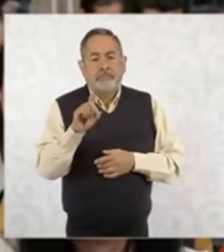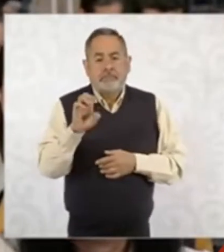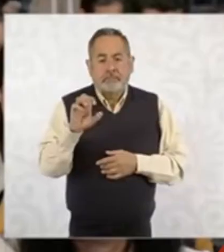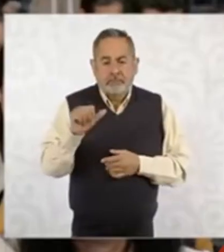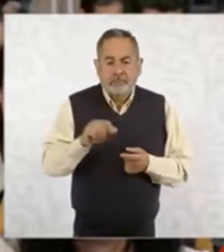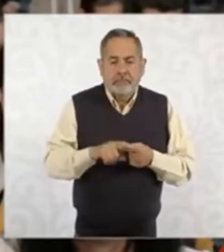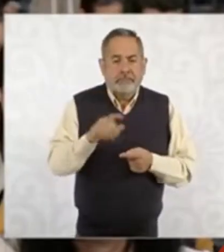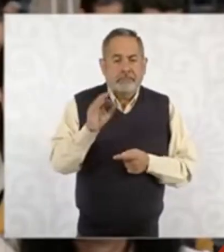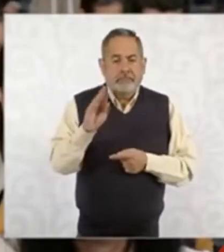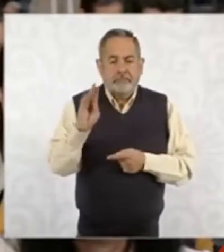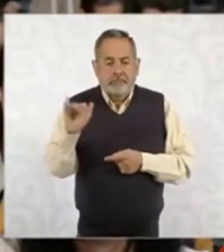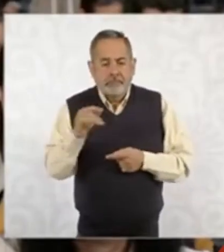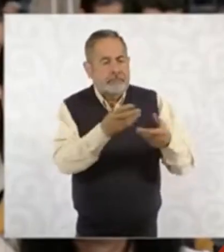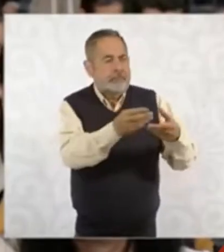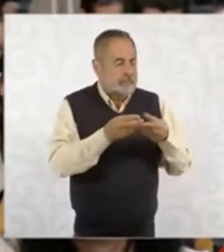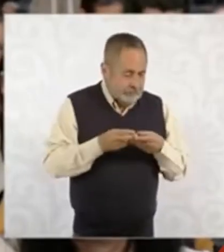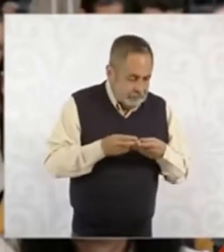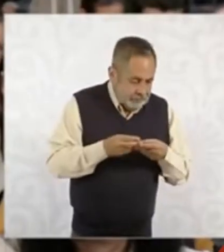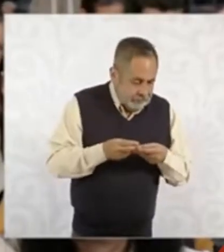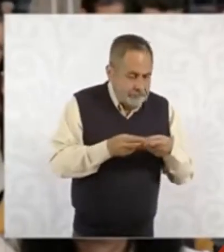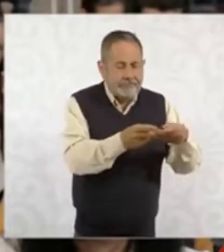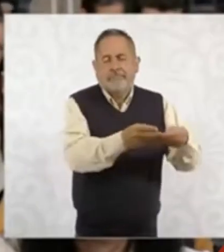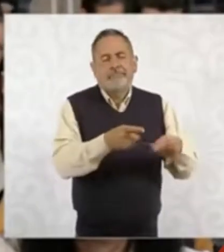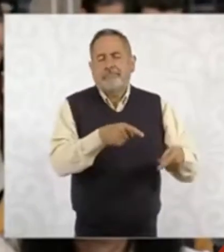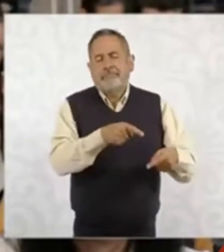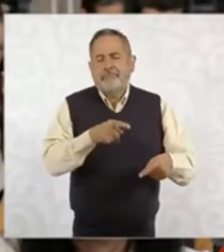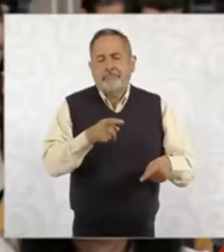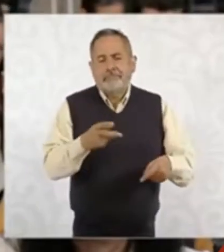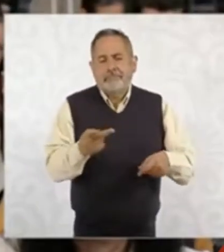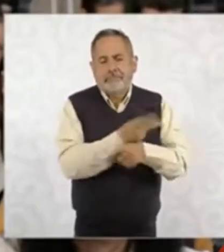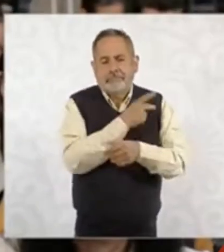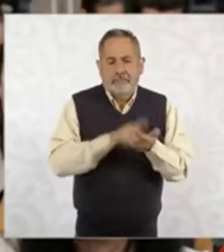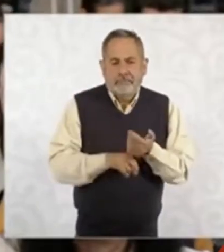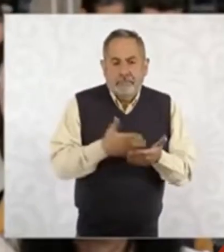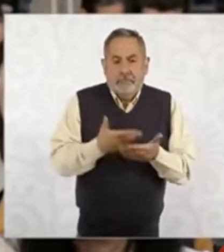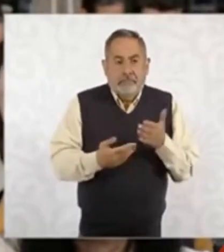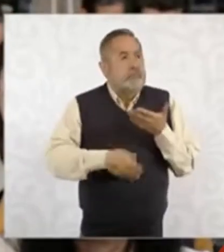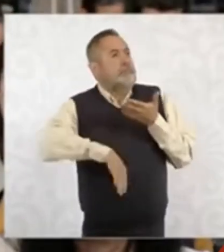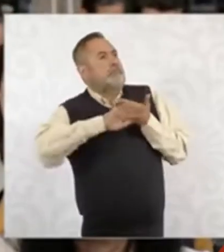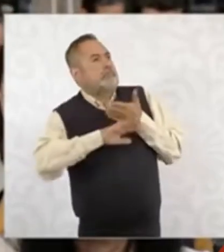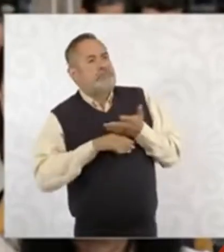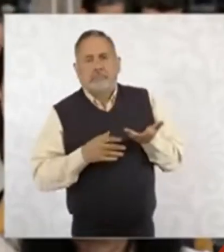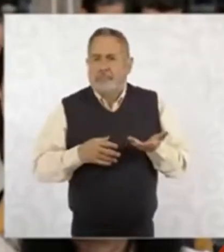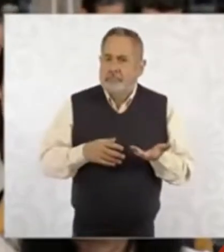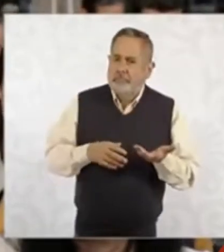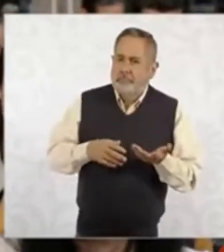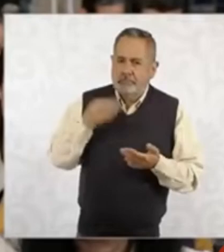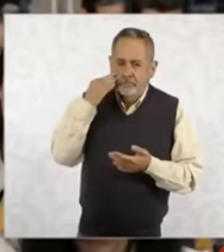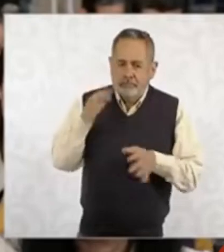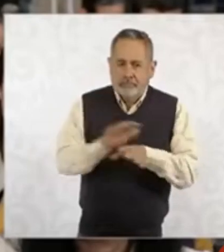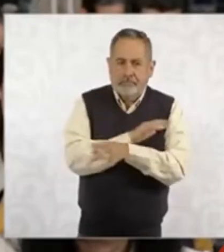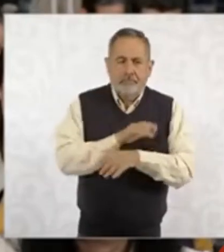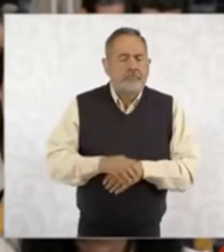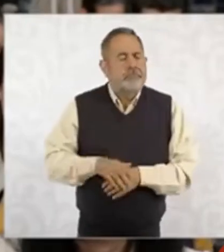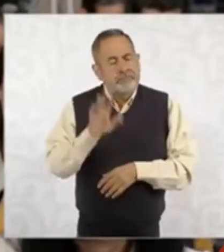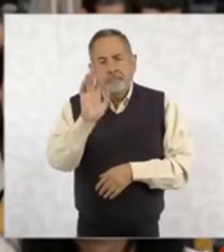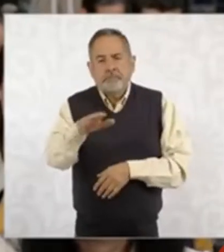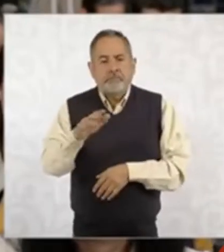dichos desde Estados Unidos son los que se usan para atacar el gobierno que usted encabeza. Presidenta, aprovechando el